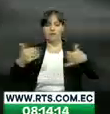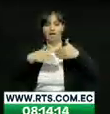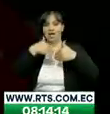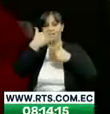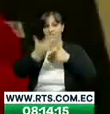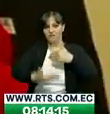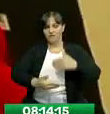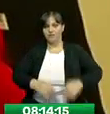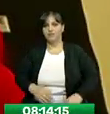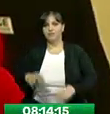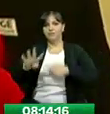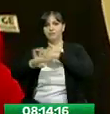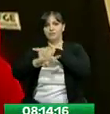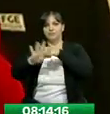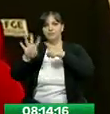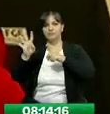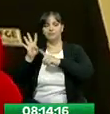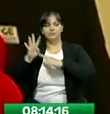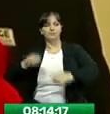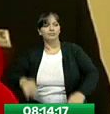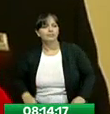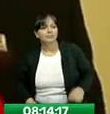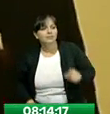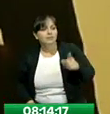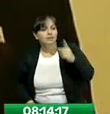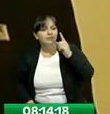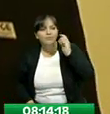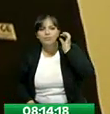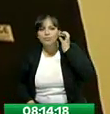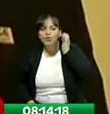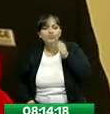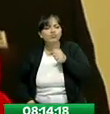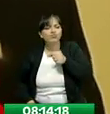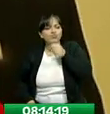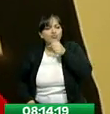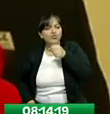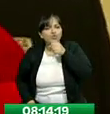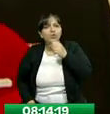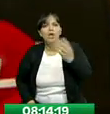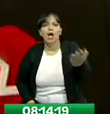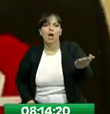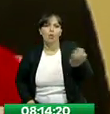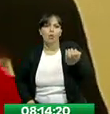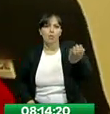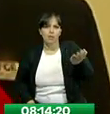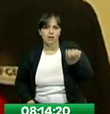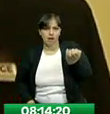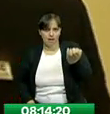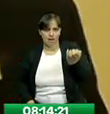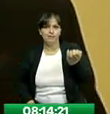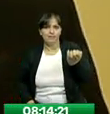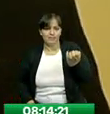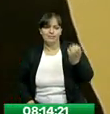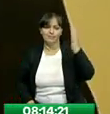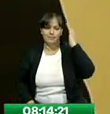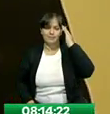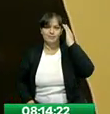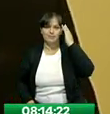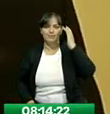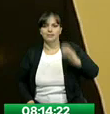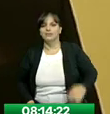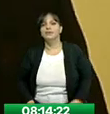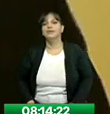buscaban era personas adultas es decir mujeres de la tercera edad jubilada a la misma que al momento que estas personas pues transitaban